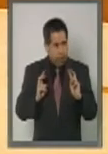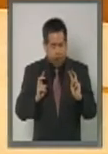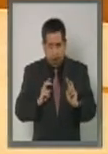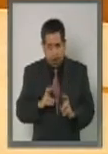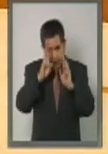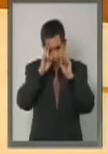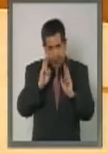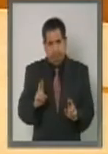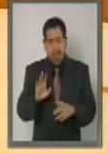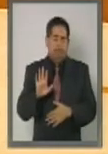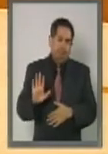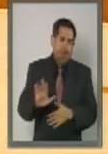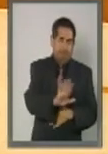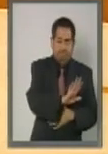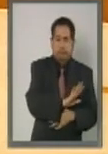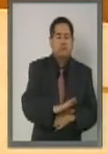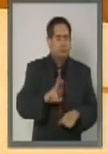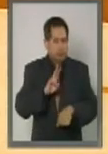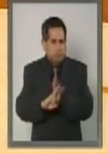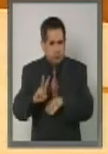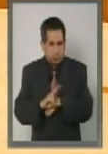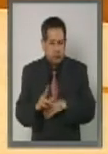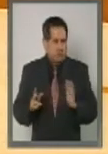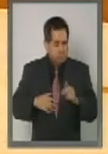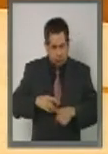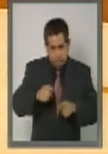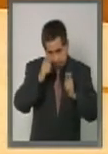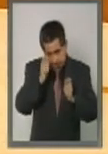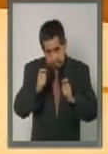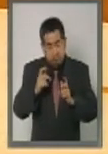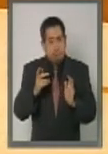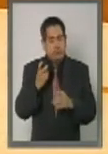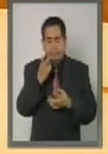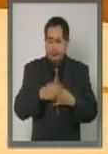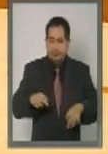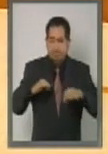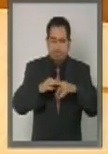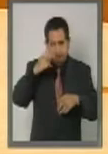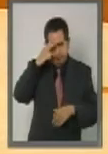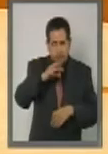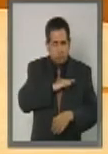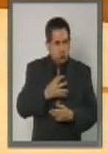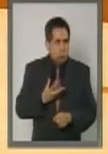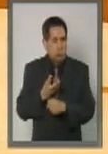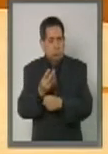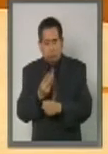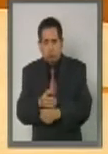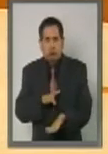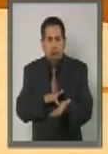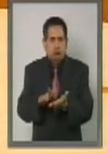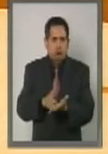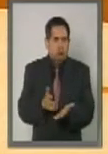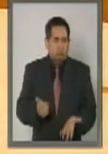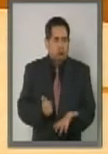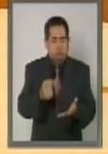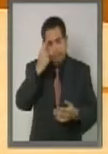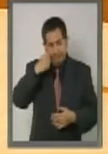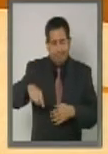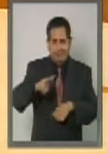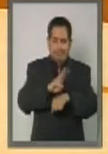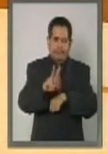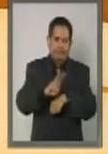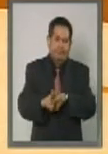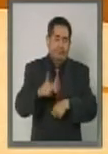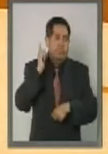decisiones de los venezolanos, como México puede contribuir de una manera constructiva a la solución de la grave crisis que enfrenta